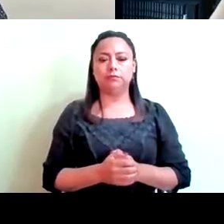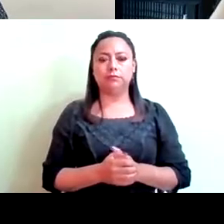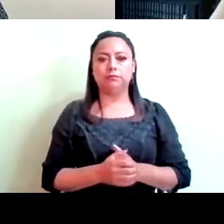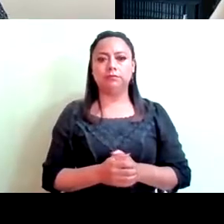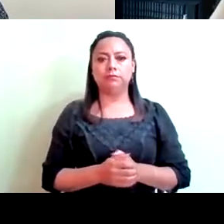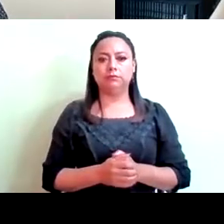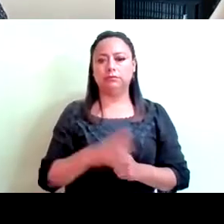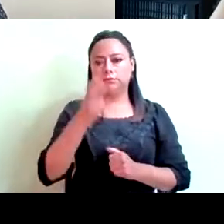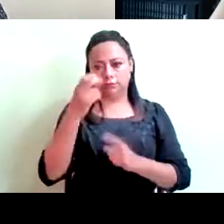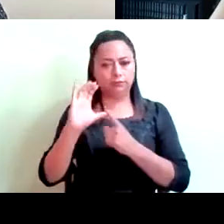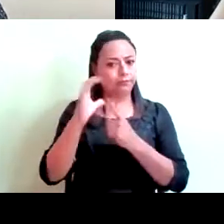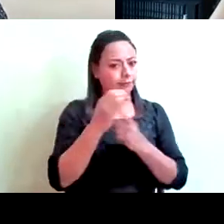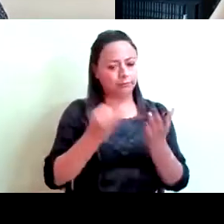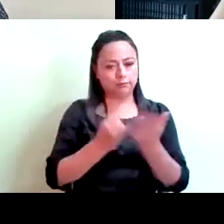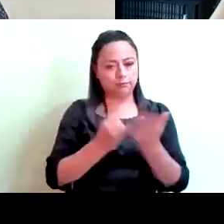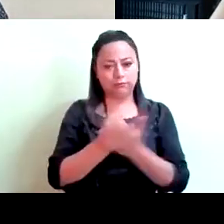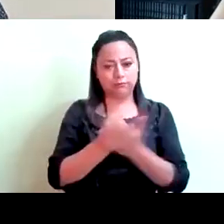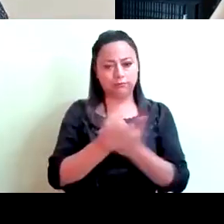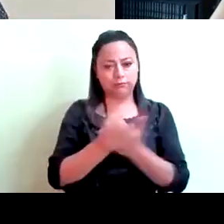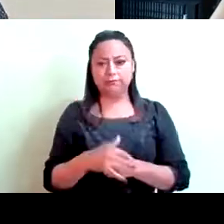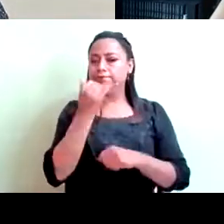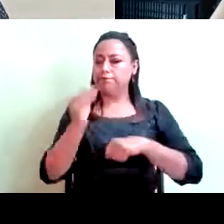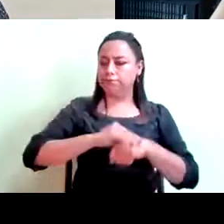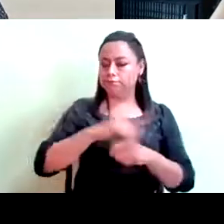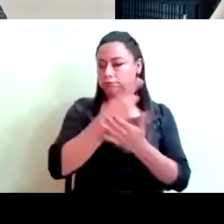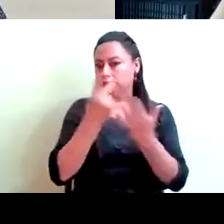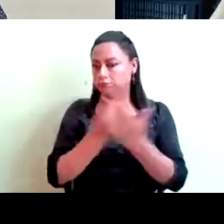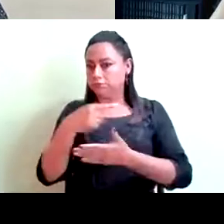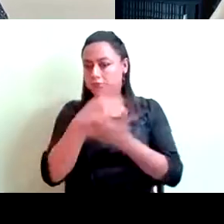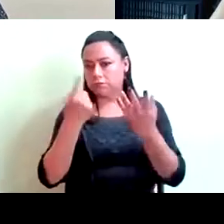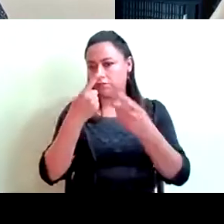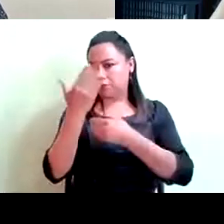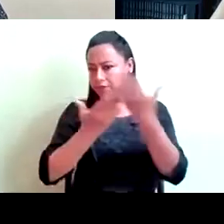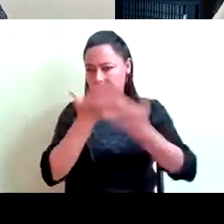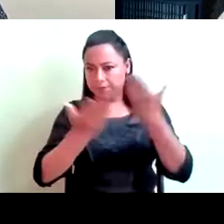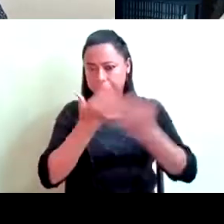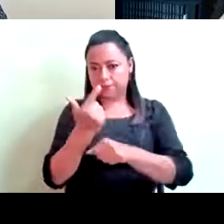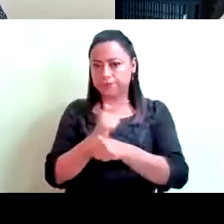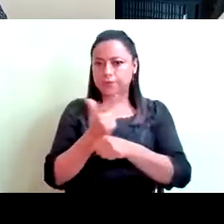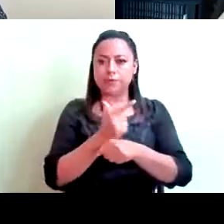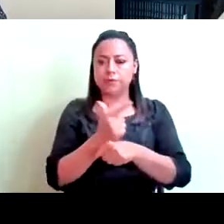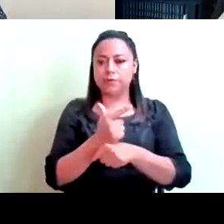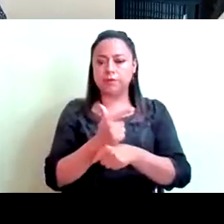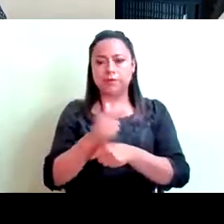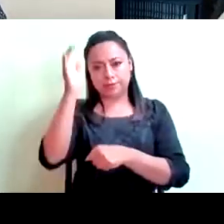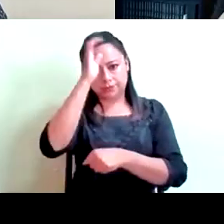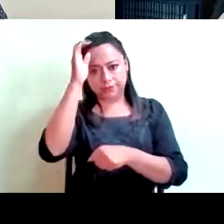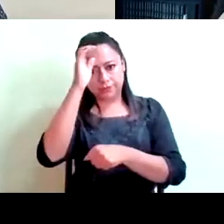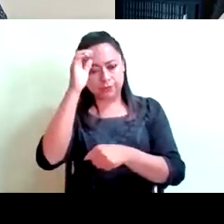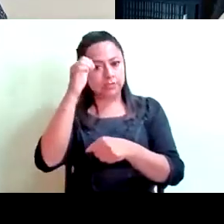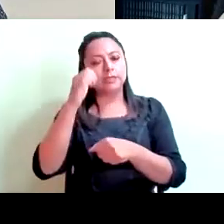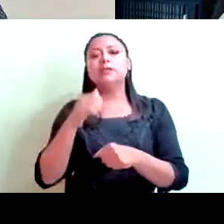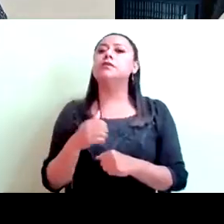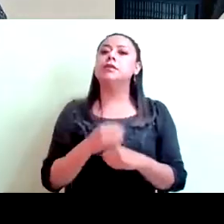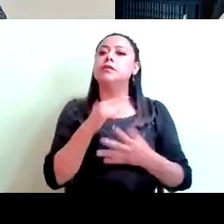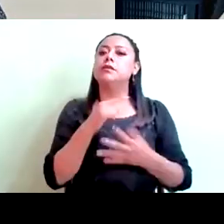adición de los planes y programas de estudios de la licenciatura en Ciencias Política y Administración Urbana, así